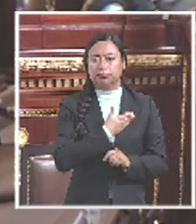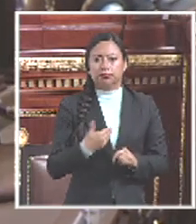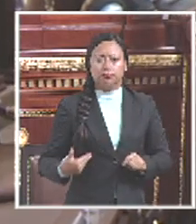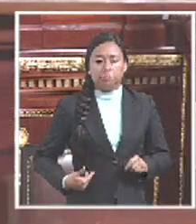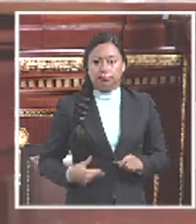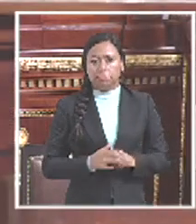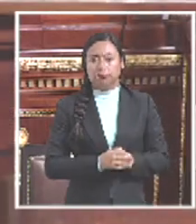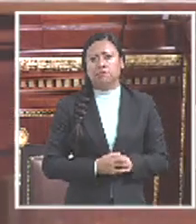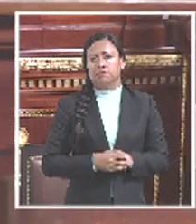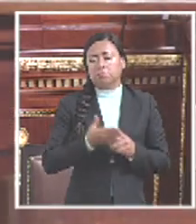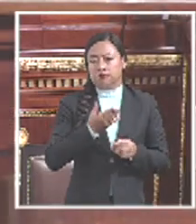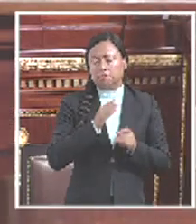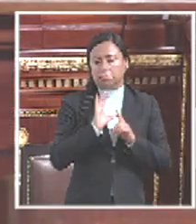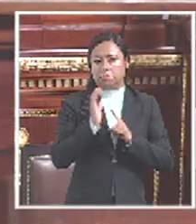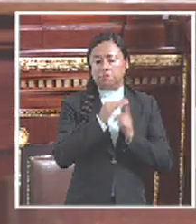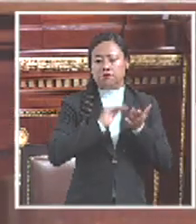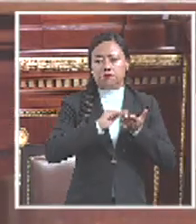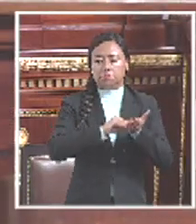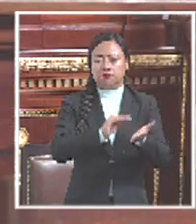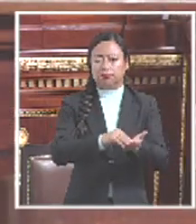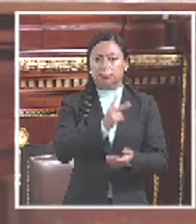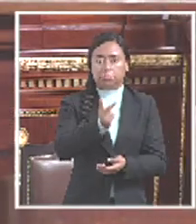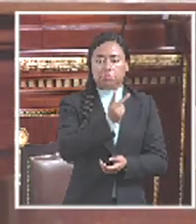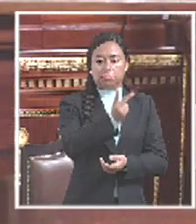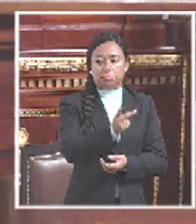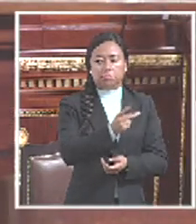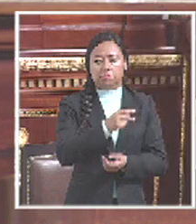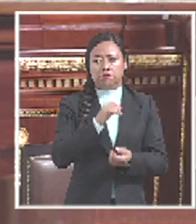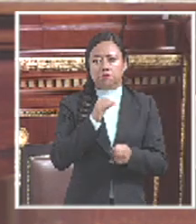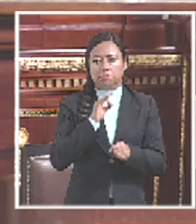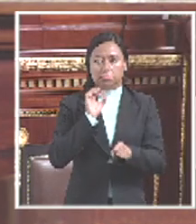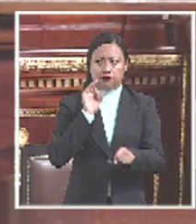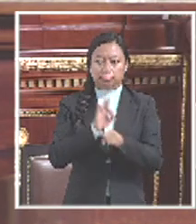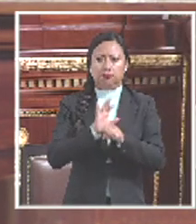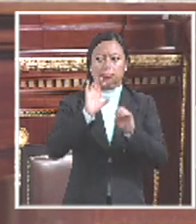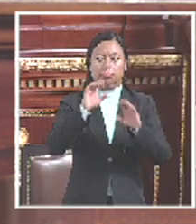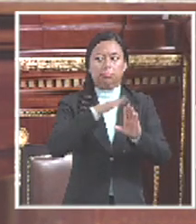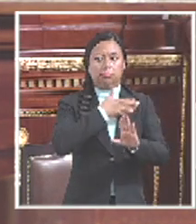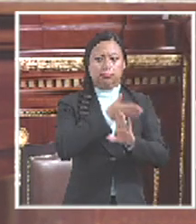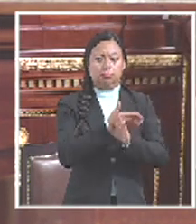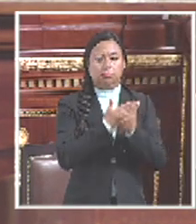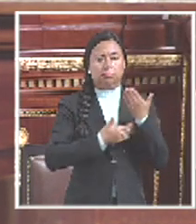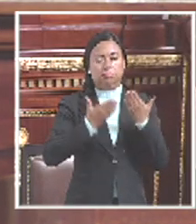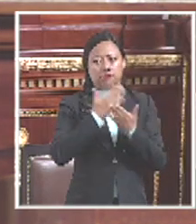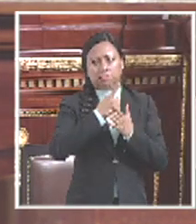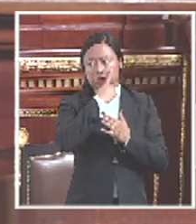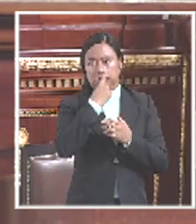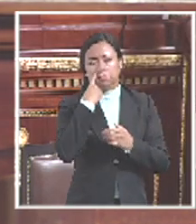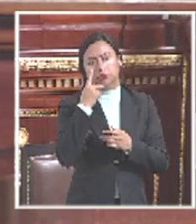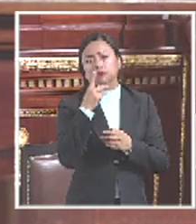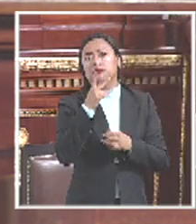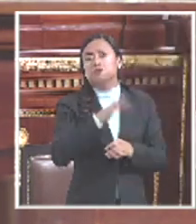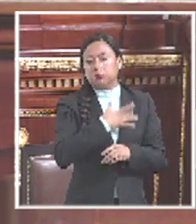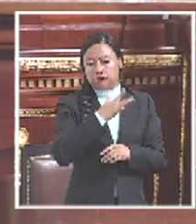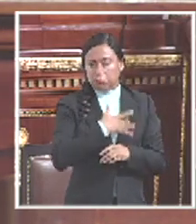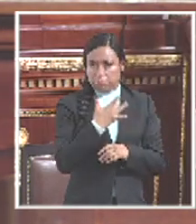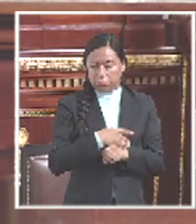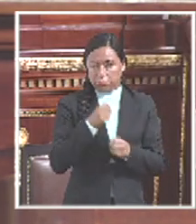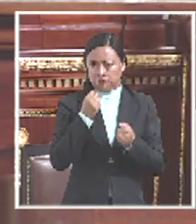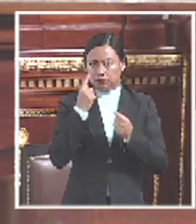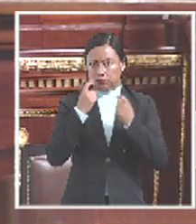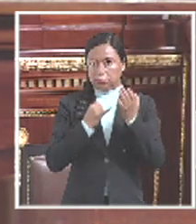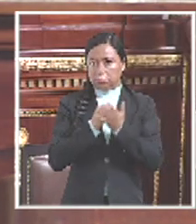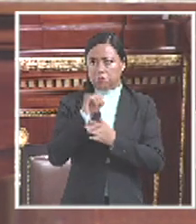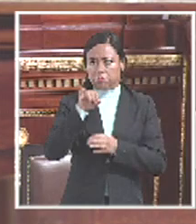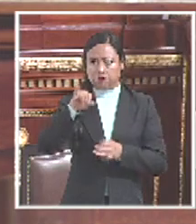votación económica se consulta a la Comisión Permanente si está a favor o en contra de la propuesta sometida a su consideración. Los que estén por la afirmativa, sírvanse